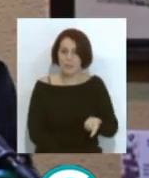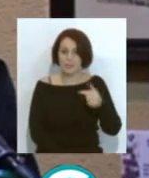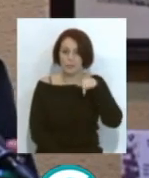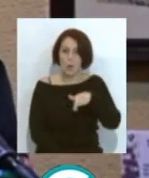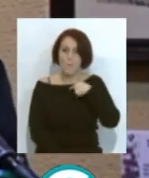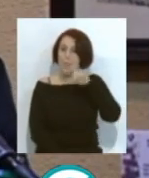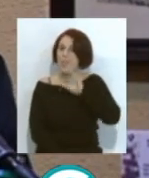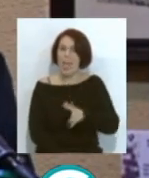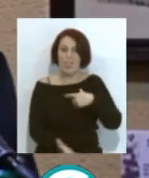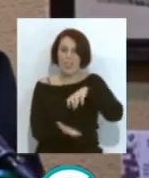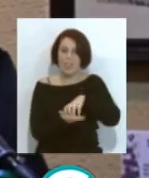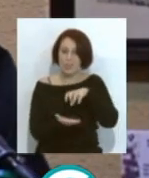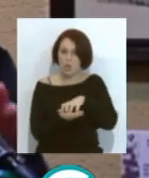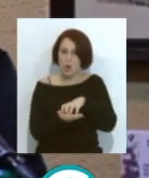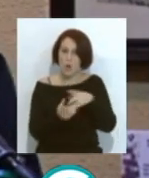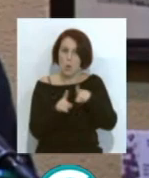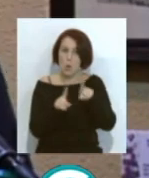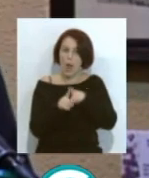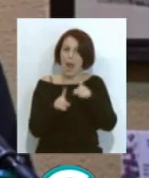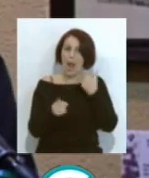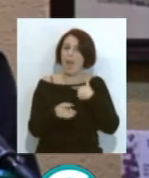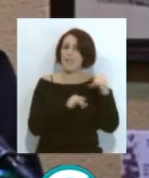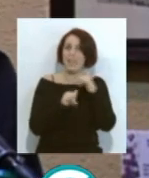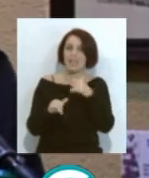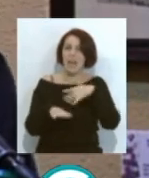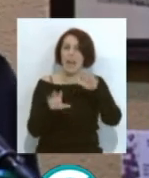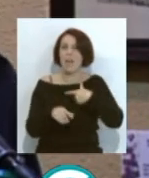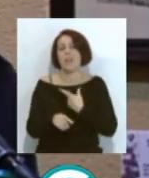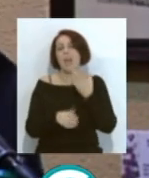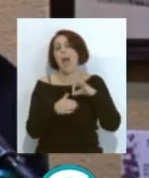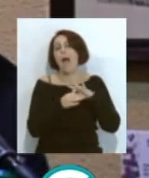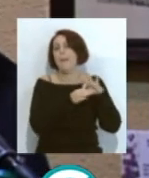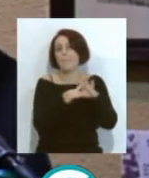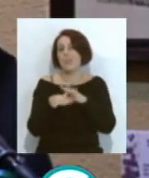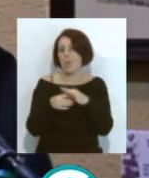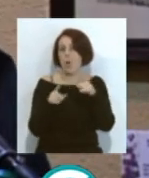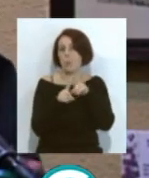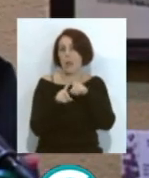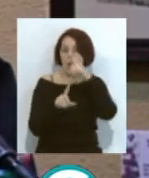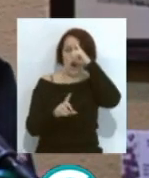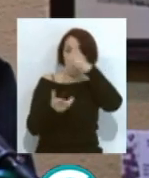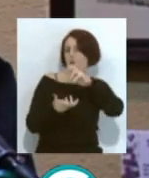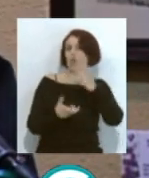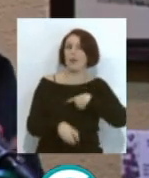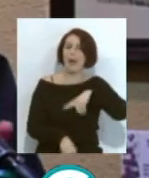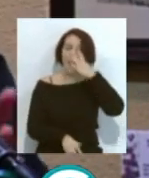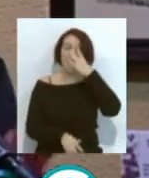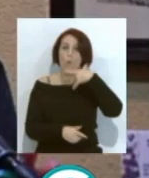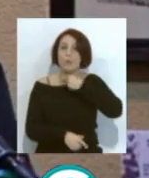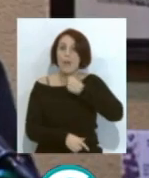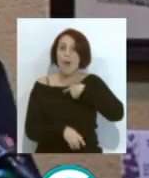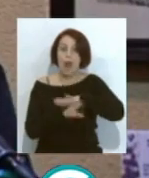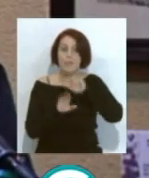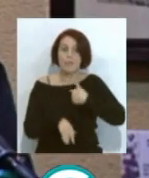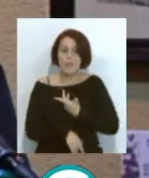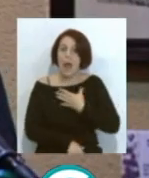que parecía un centro de folclore gaditano, de unos cuantos amigos colgados que les gustaba el carnaval, al final es capaz de estar